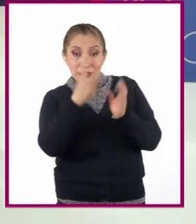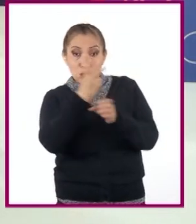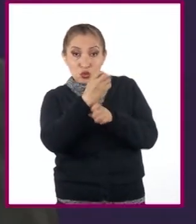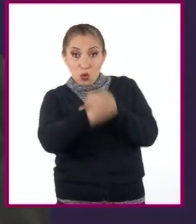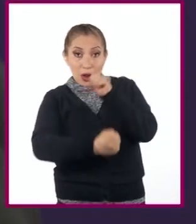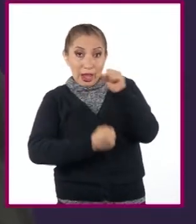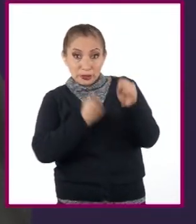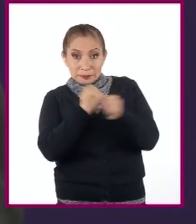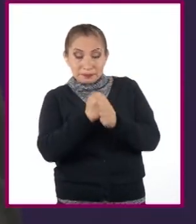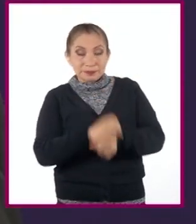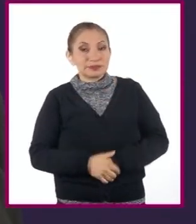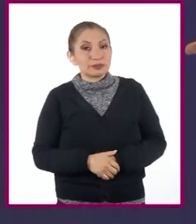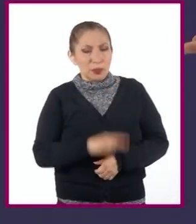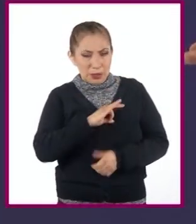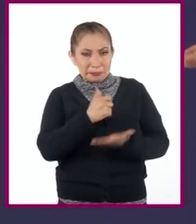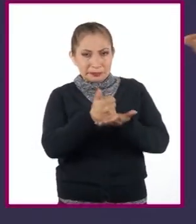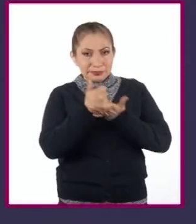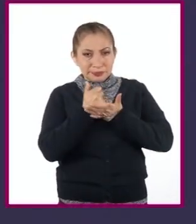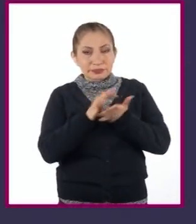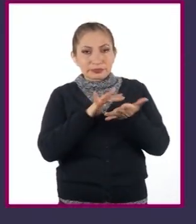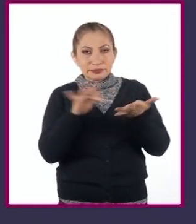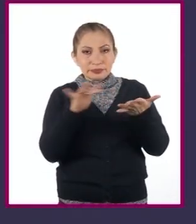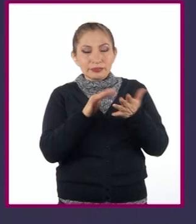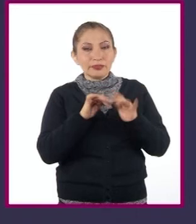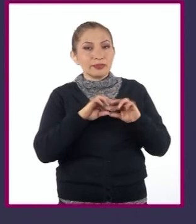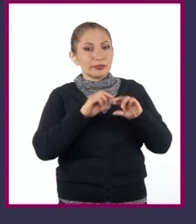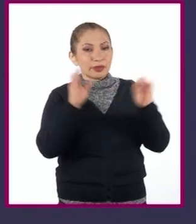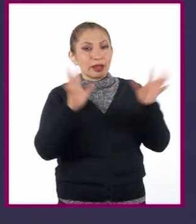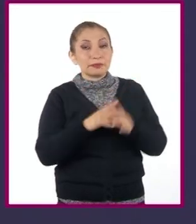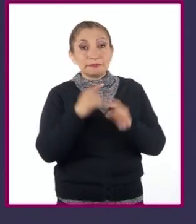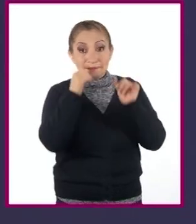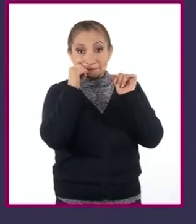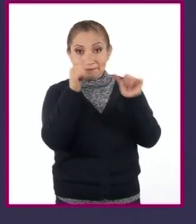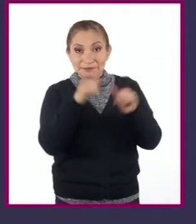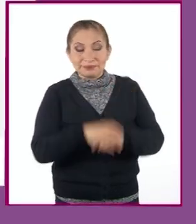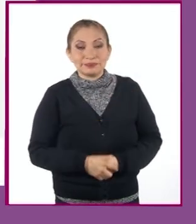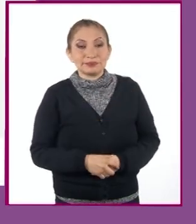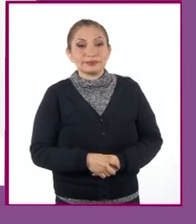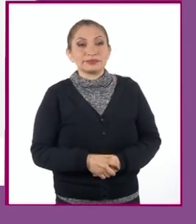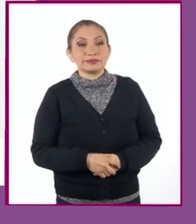grado. ¿Puedes ayudarme a leer? Claro, maestro. Pongan atención.